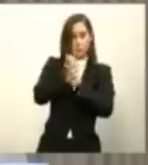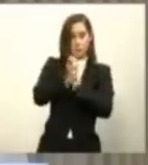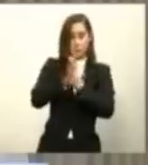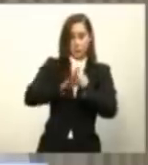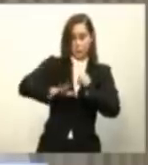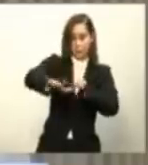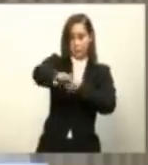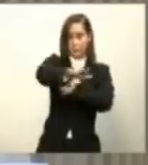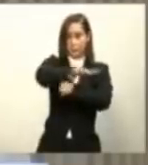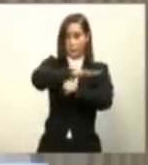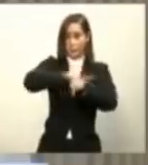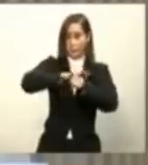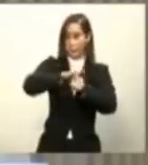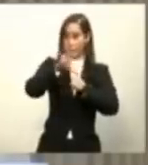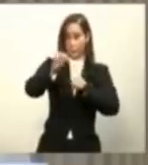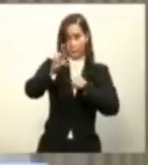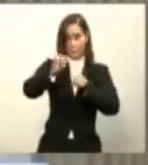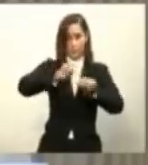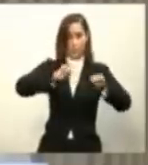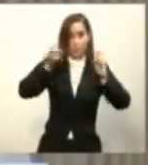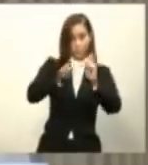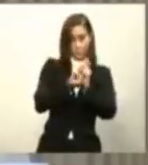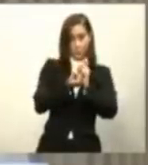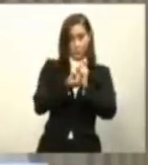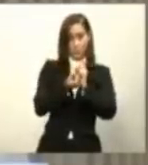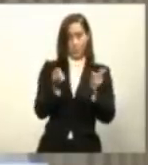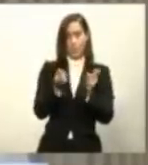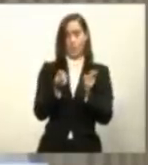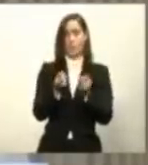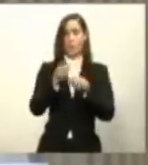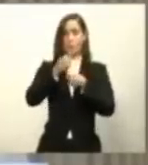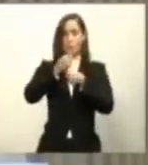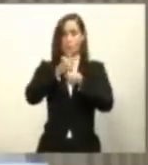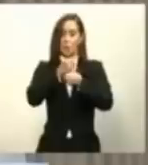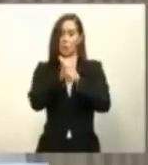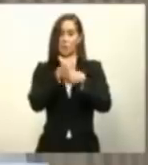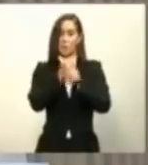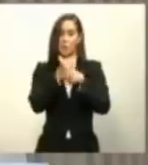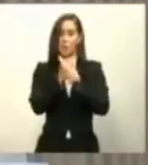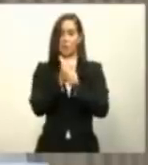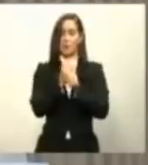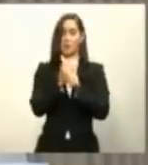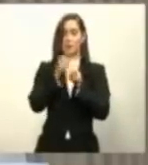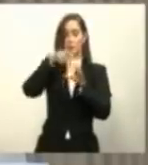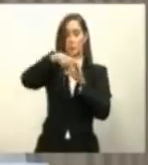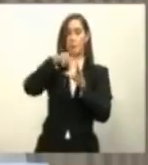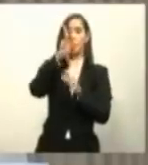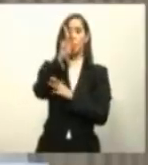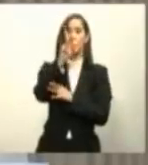ambiente, especialmente los fabricados con poliestireno.